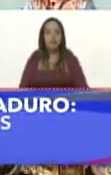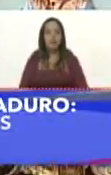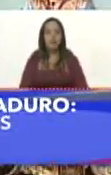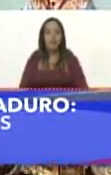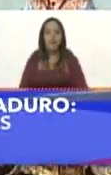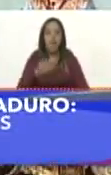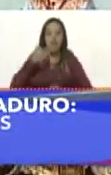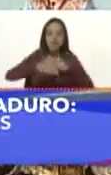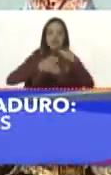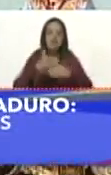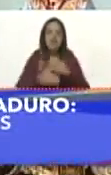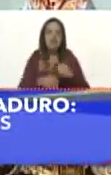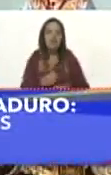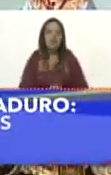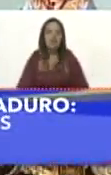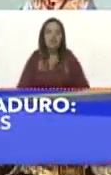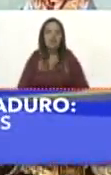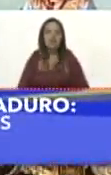avanzando,